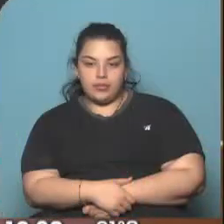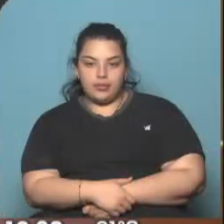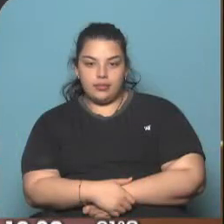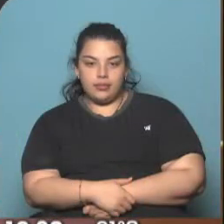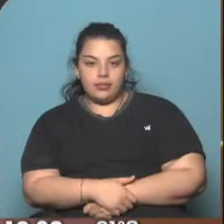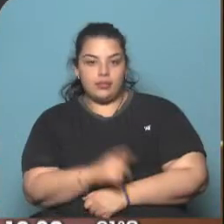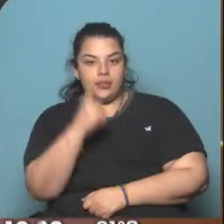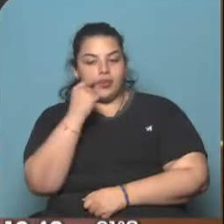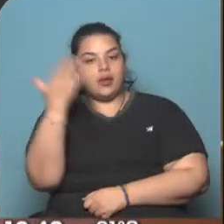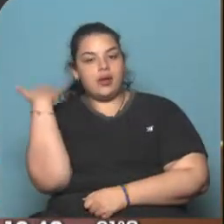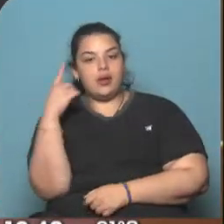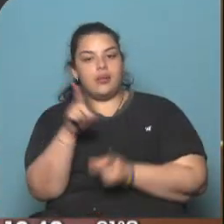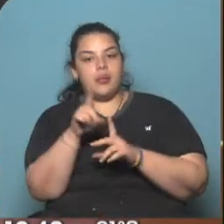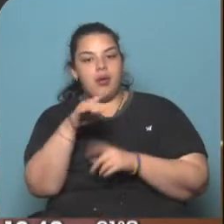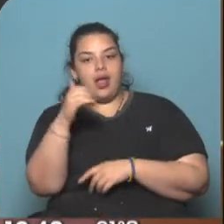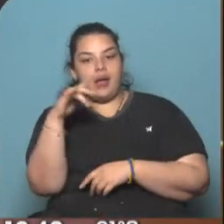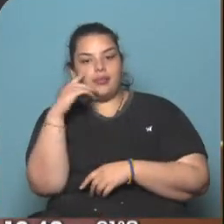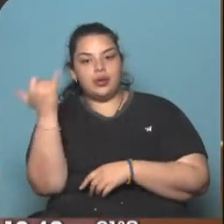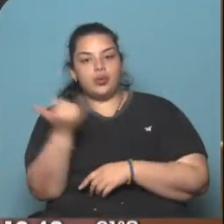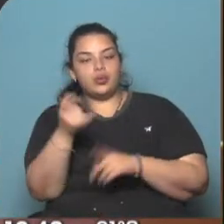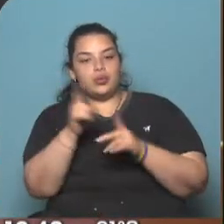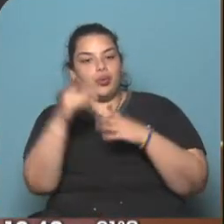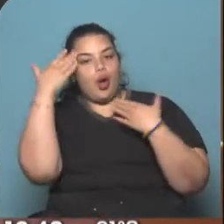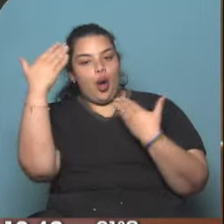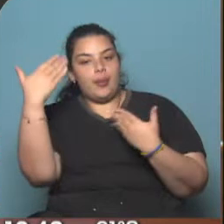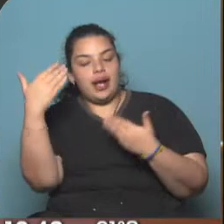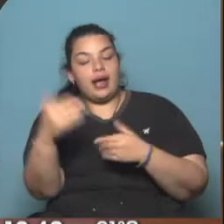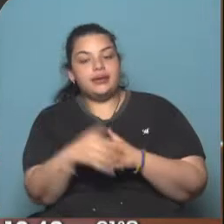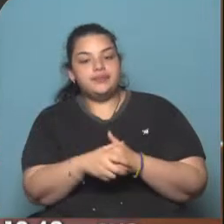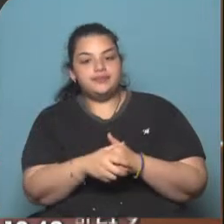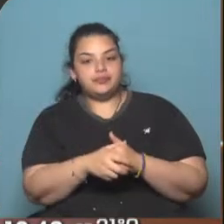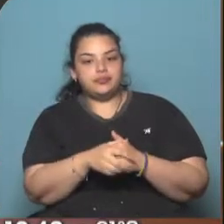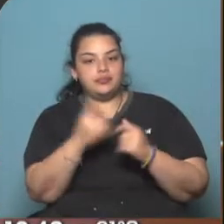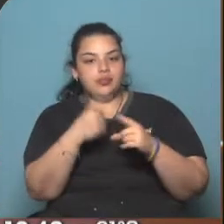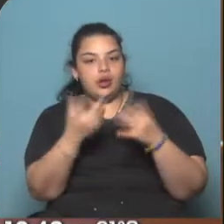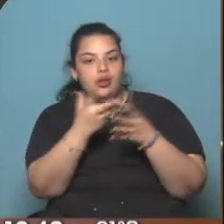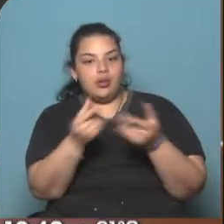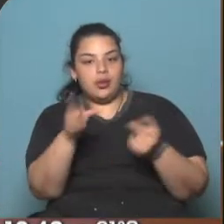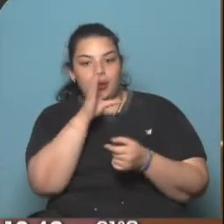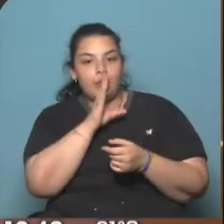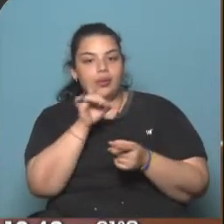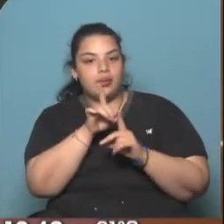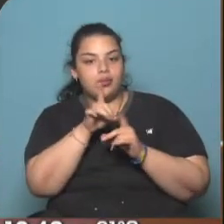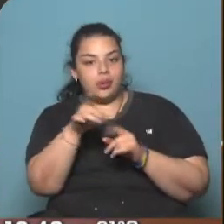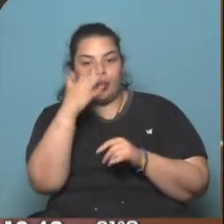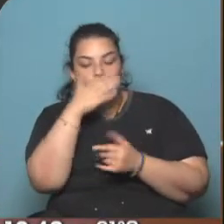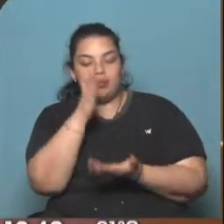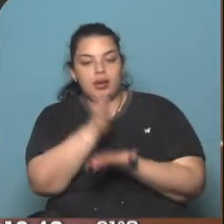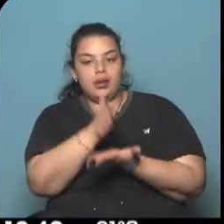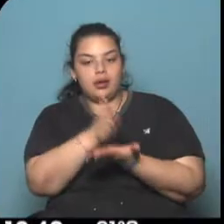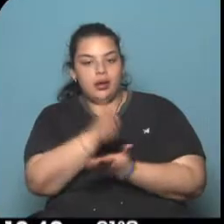Sucedió en el día de ayer. En la AMIA se realizó un homenaje a los desaparecidos judíos durante la última dictadura